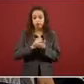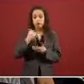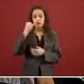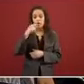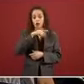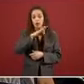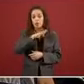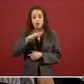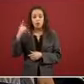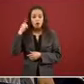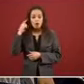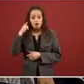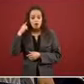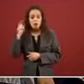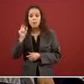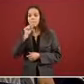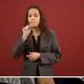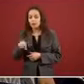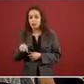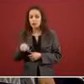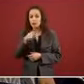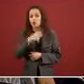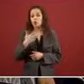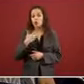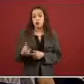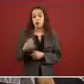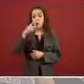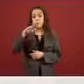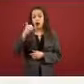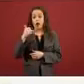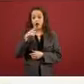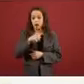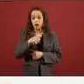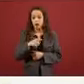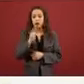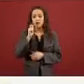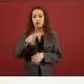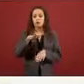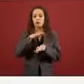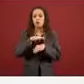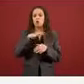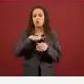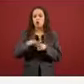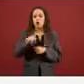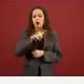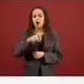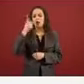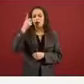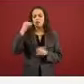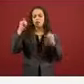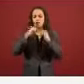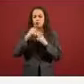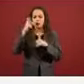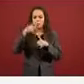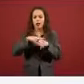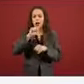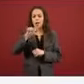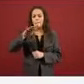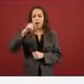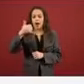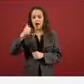que está en maya. La traducción fue realizada por el Instituto de Desarrollo de la Cultura Maya, los 2 están en maya y también tenemos creo